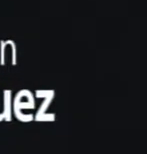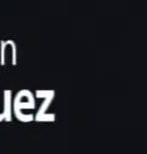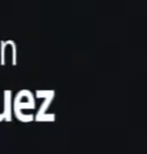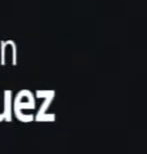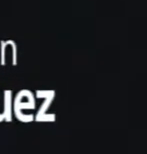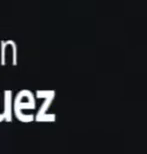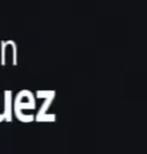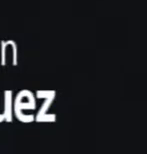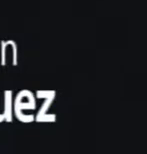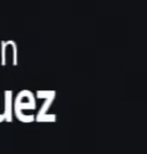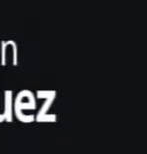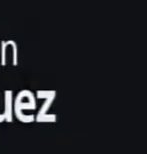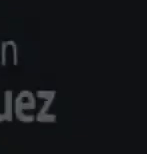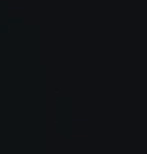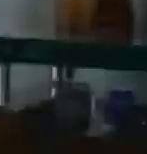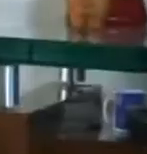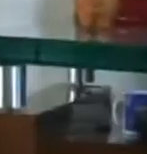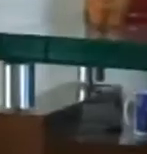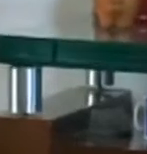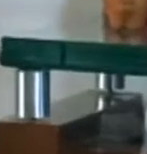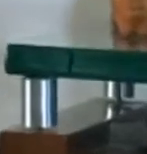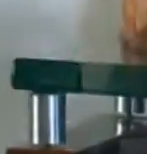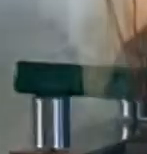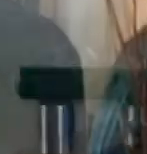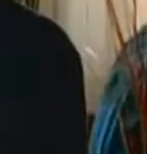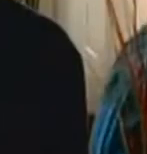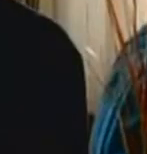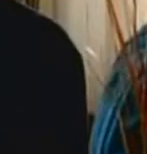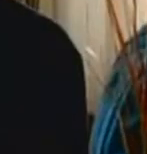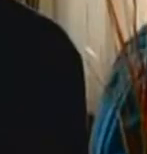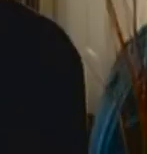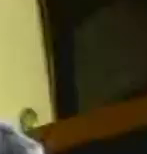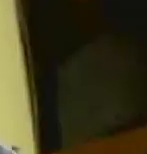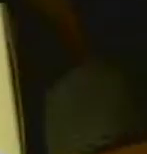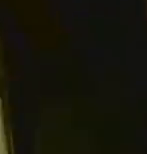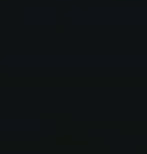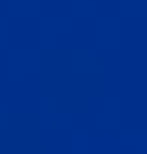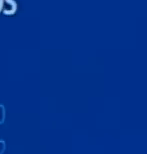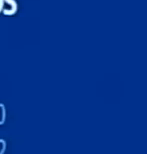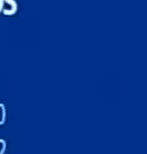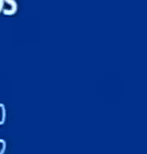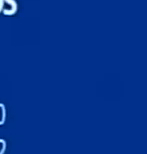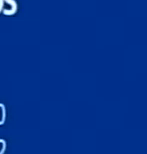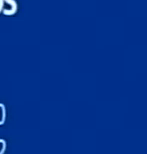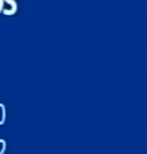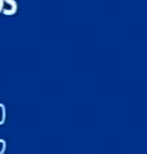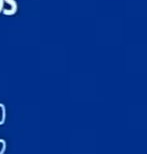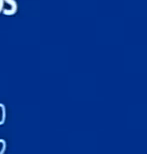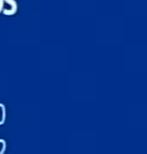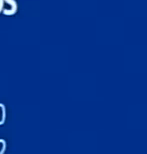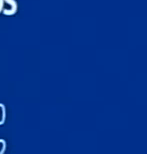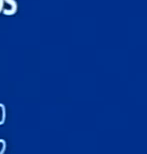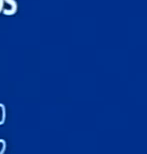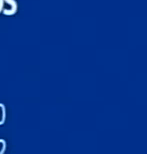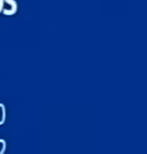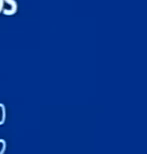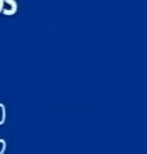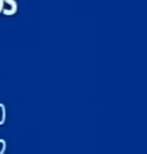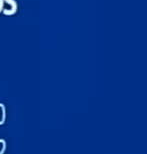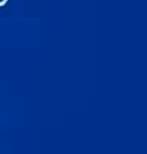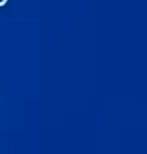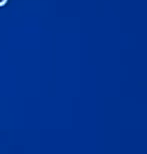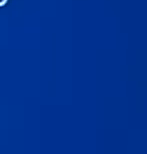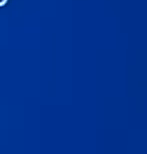por conductores en estado de embriaguez. Dejemos ese cuentico de que no hay cárcel para borrachos. Cárcel. Lo logramos. Se aumentaron las sanciones para